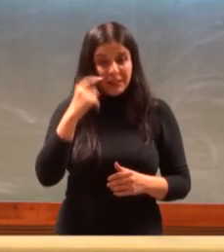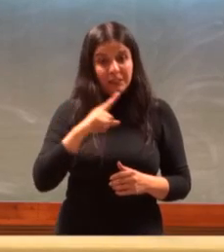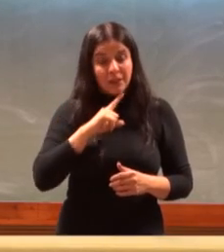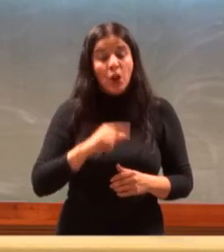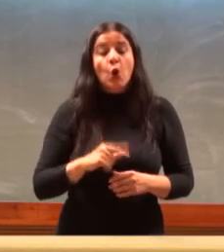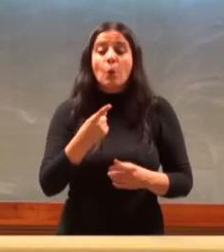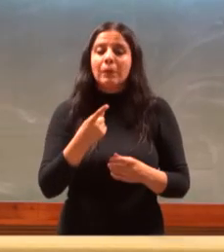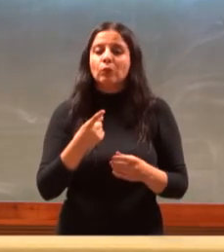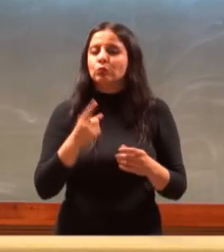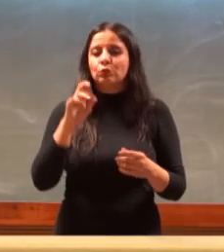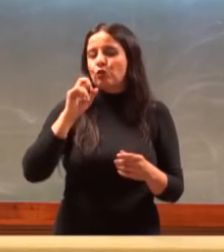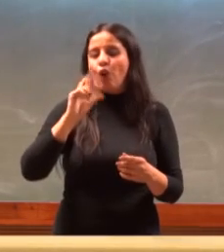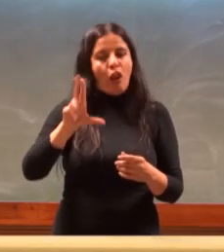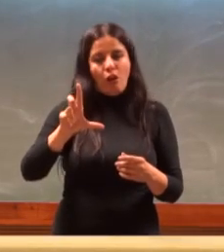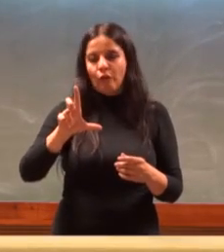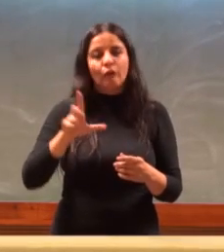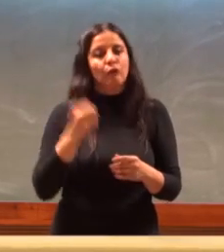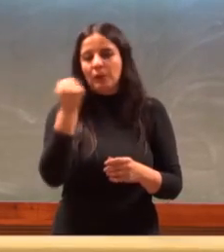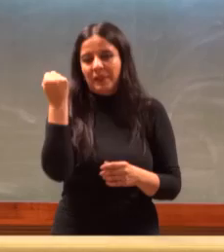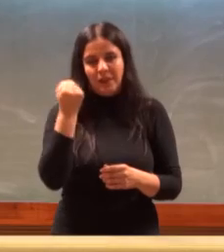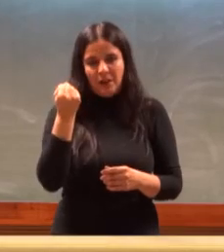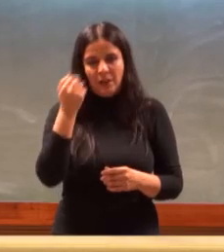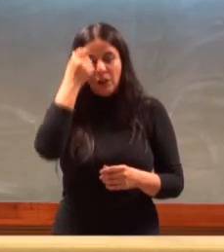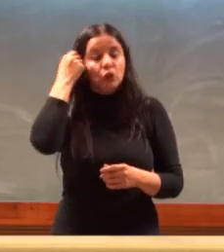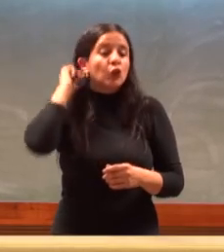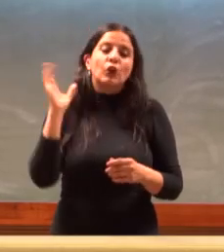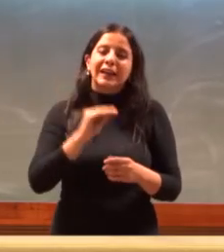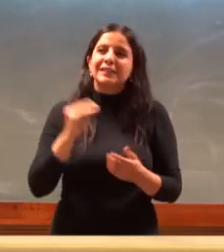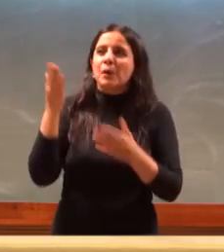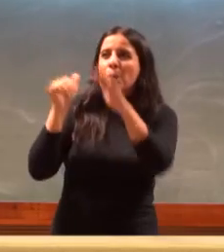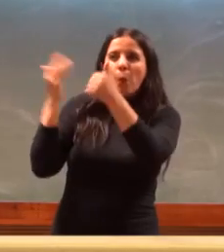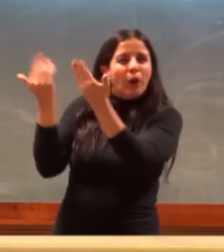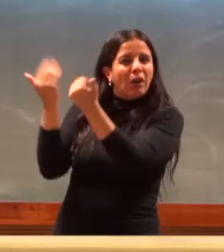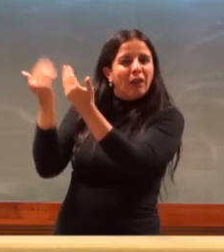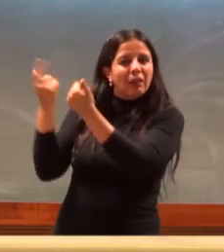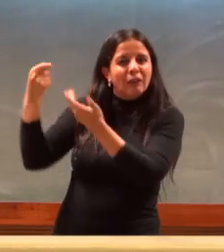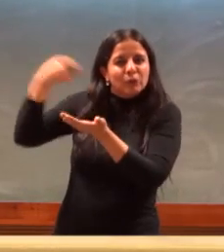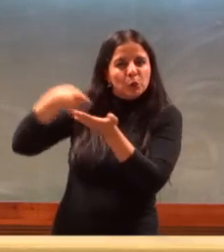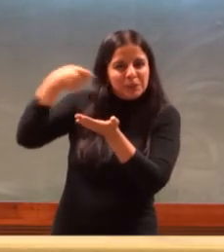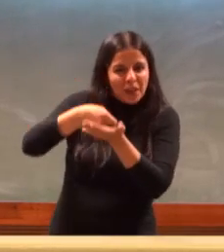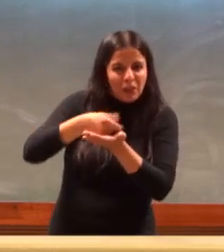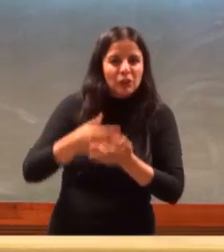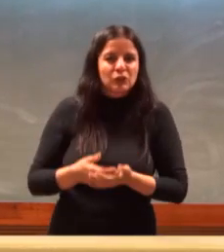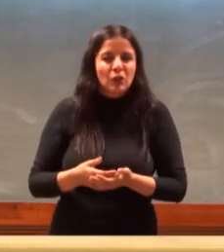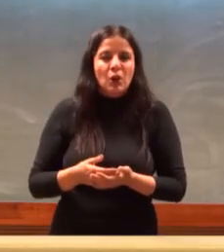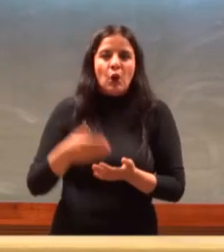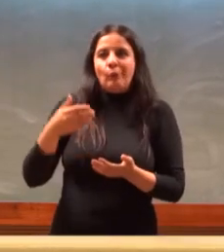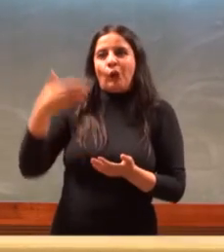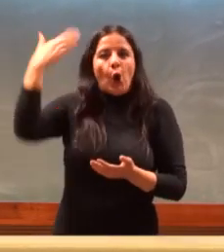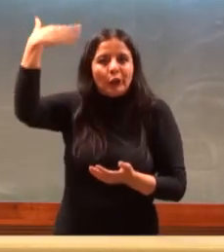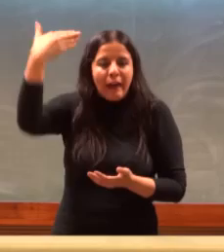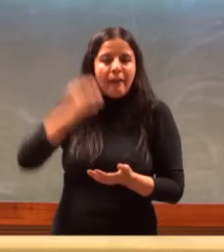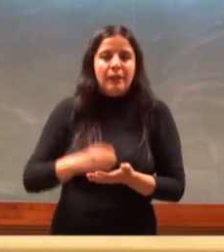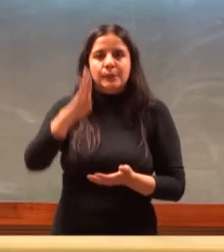asesoramiento en ayudarlos a presentación de subsidios a llamados internacionales becas organizaciones de jornada etcétera es una una eh